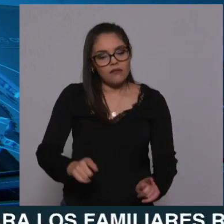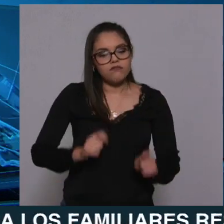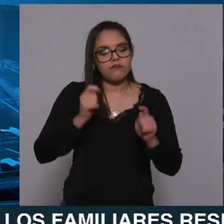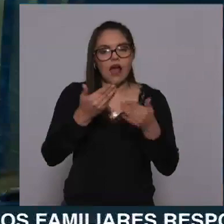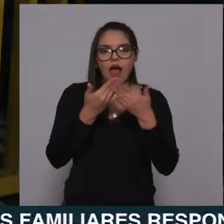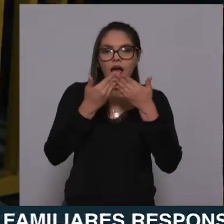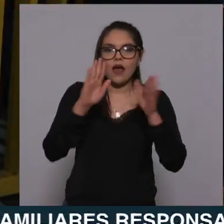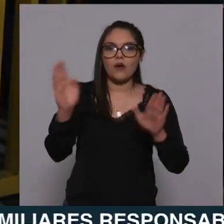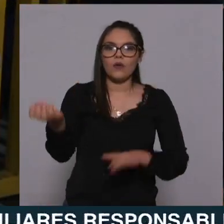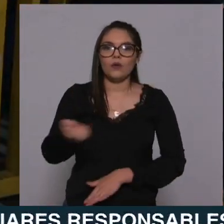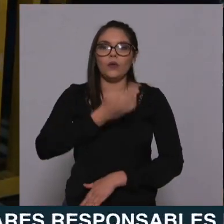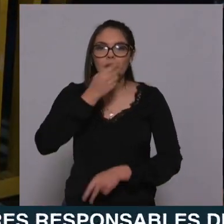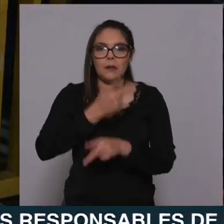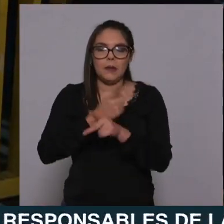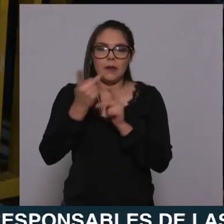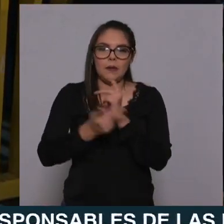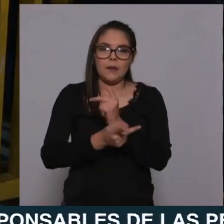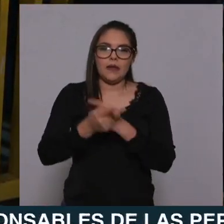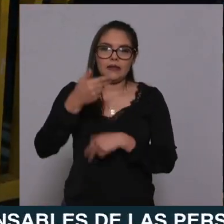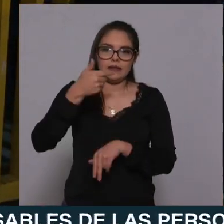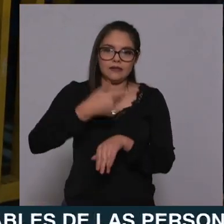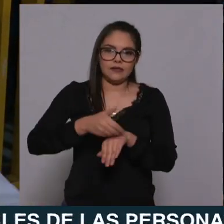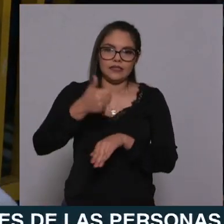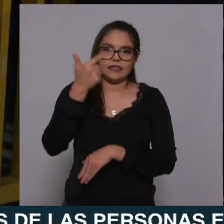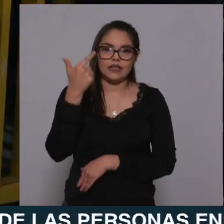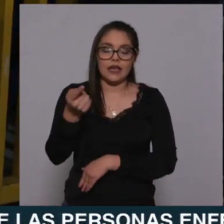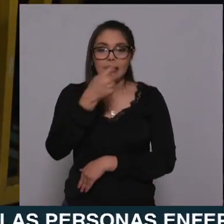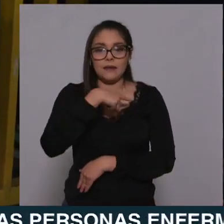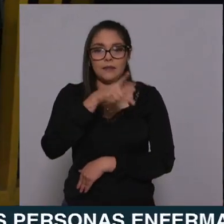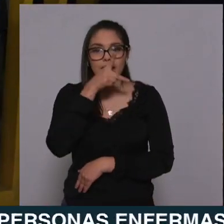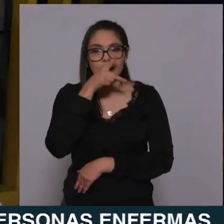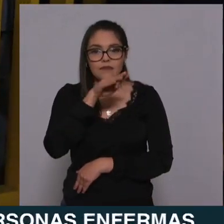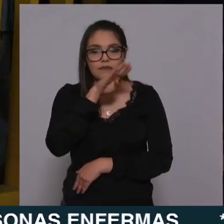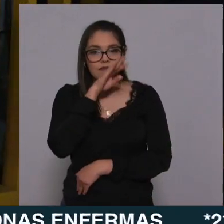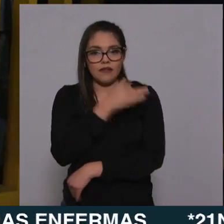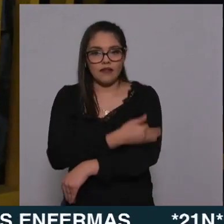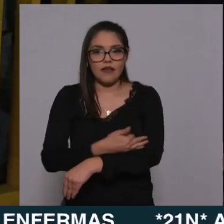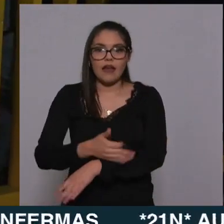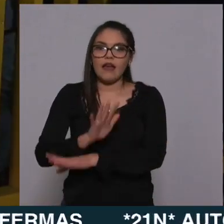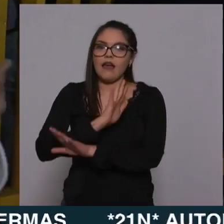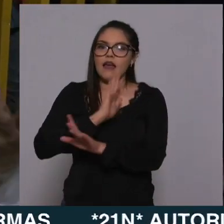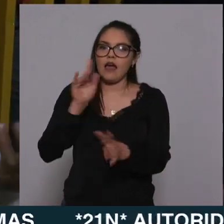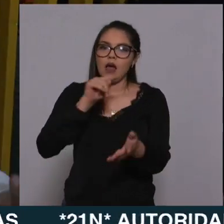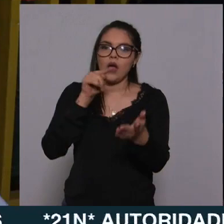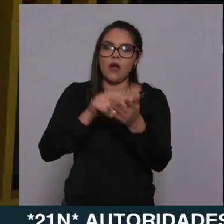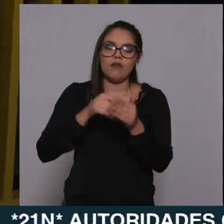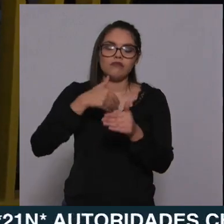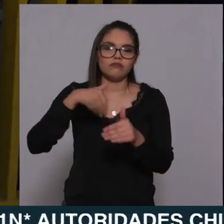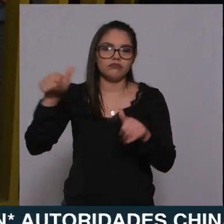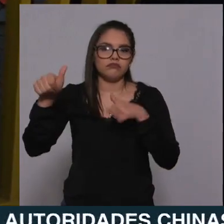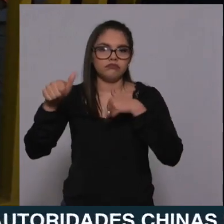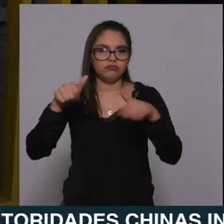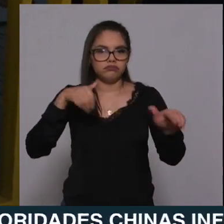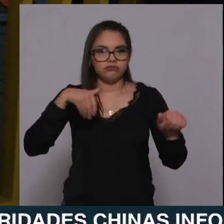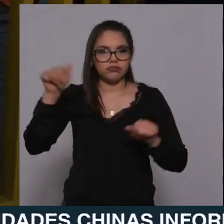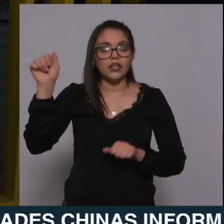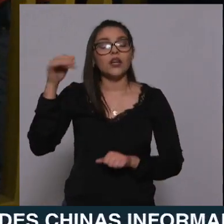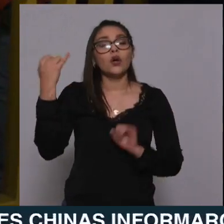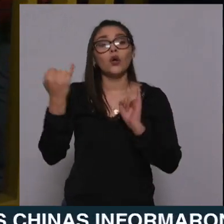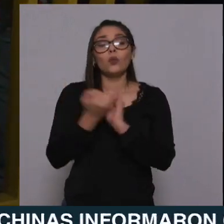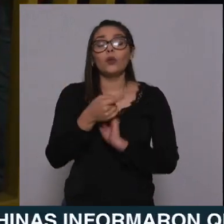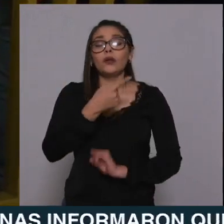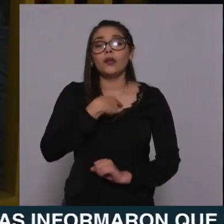Prepa 7, ya los padres de familia prácticamente desalojaron el área, también los alumnos que se encontraban